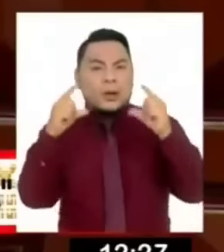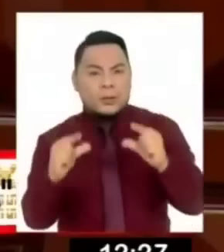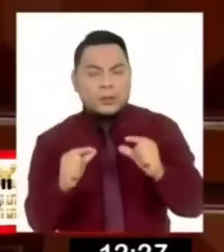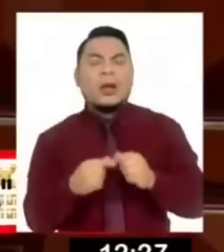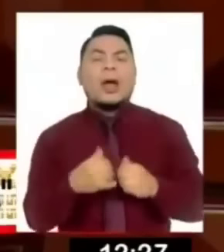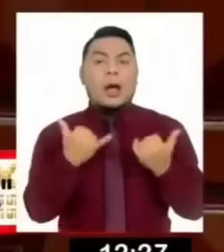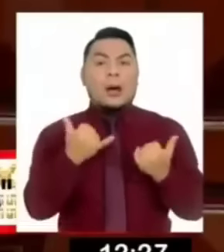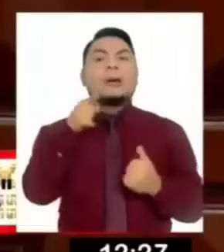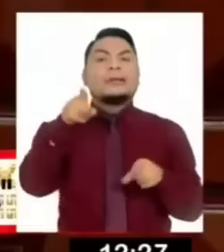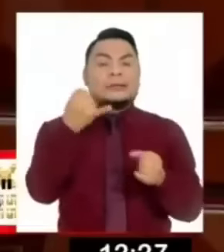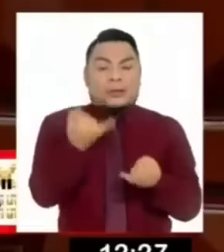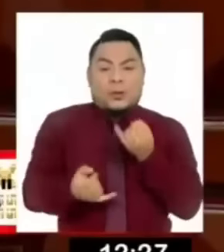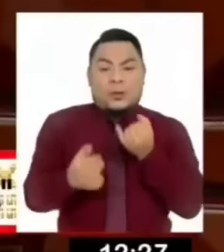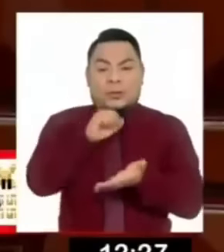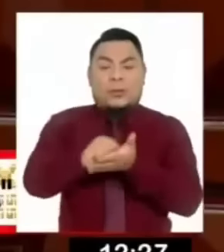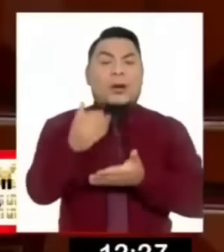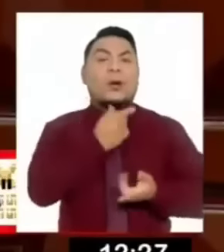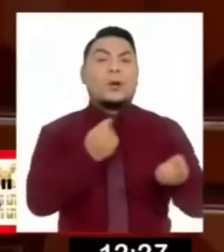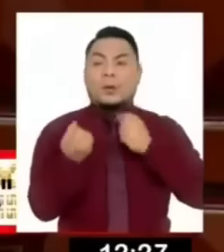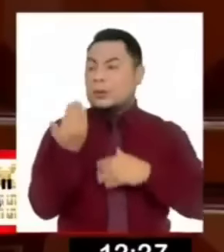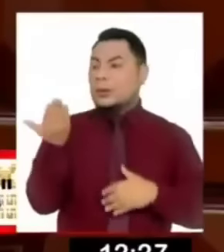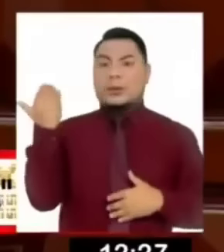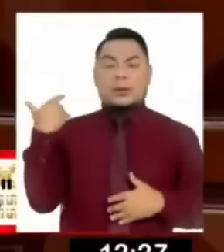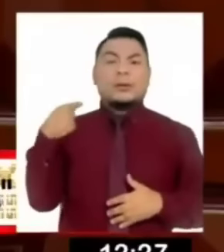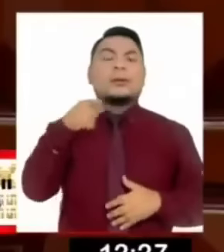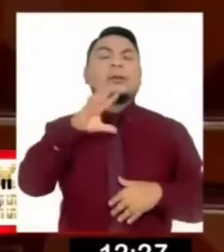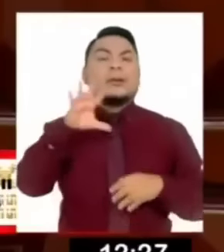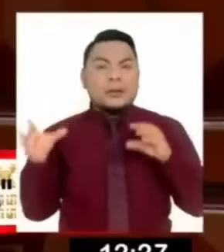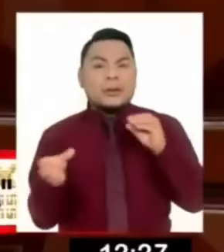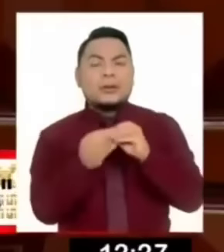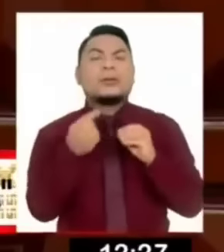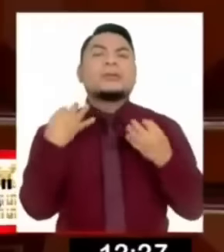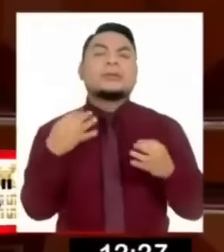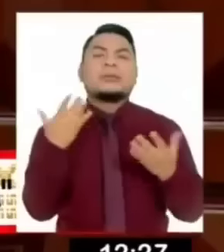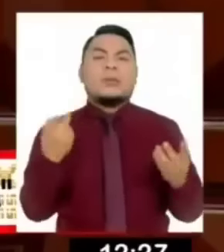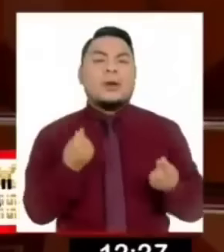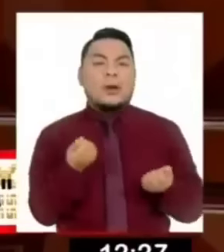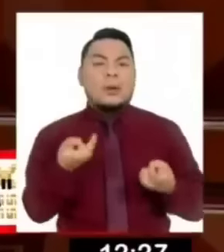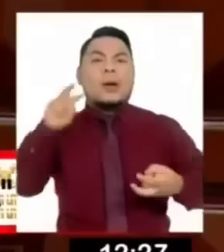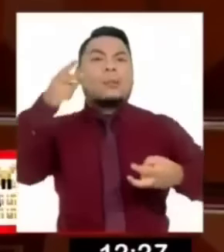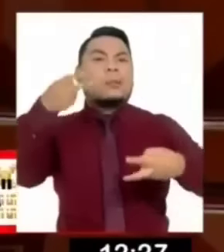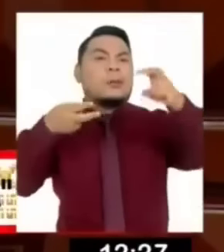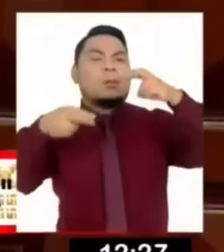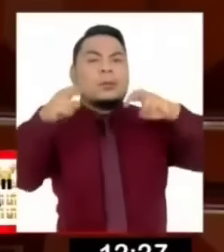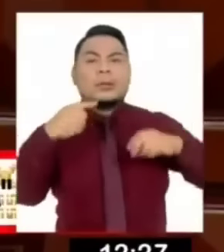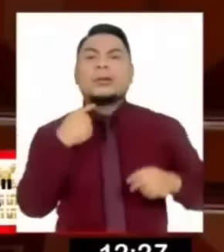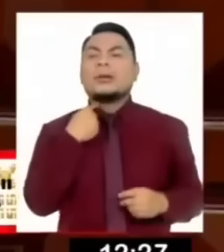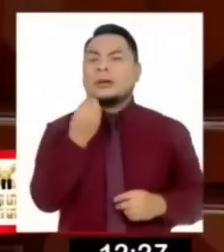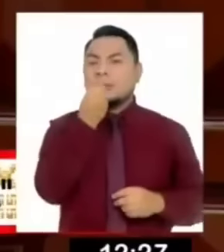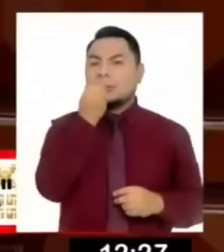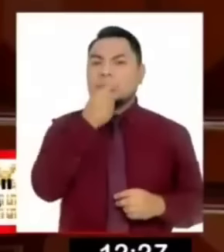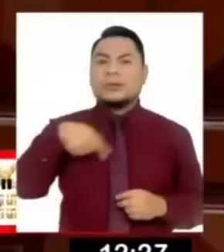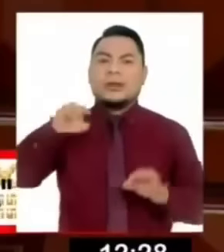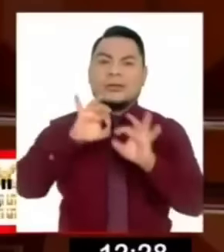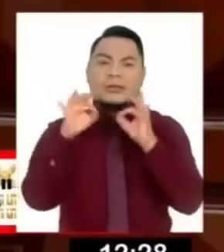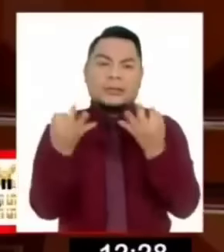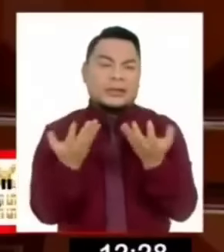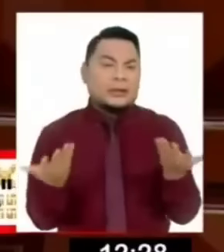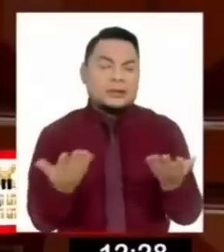se ha sumado en el último mes del gobierno anterior un alza de precios que afecta a la alimentación